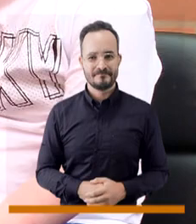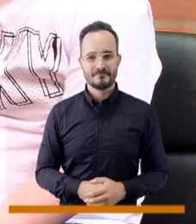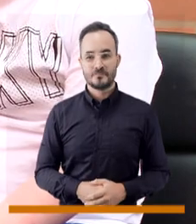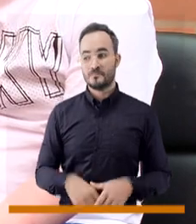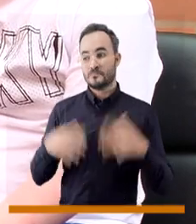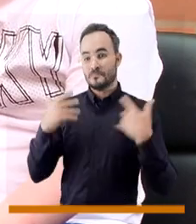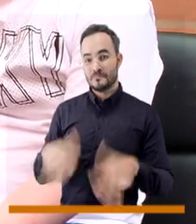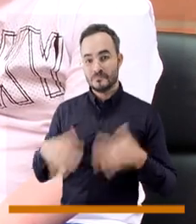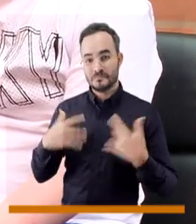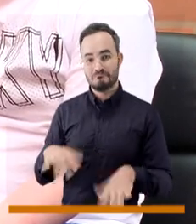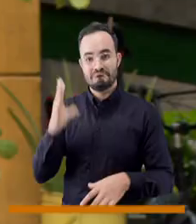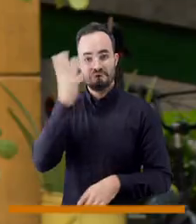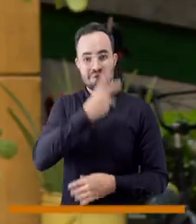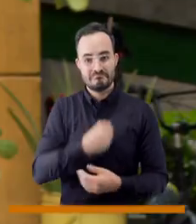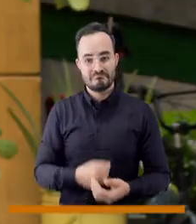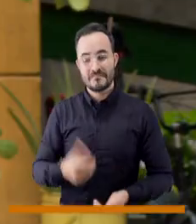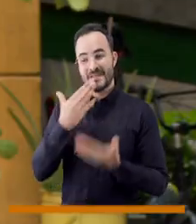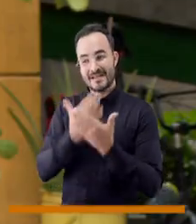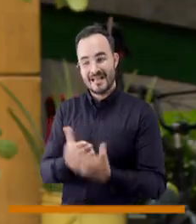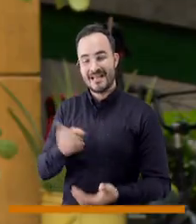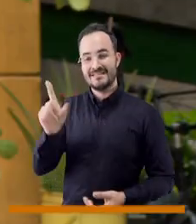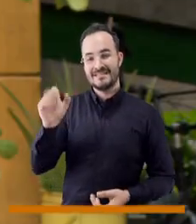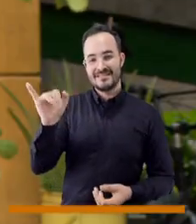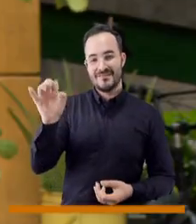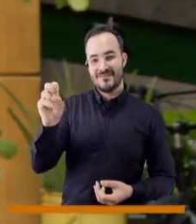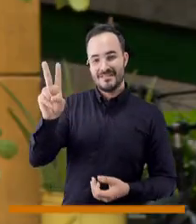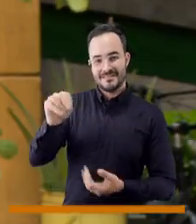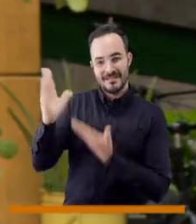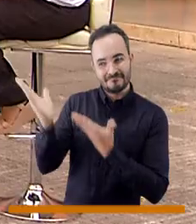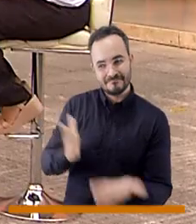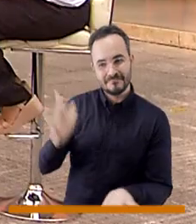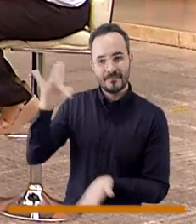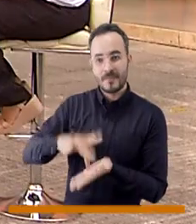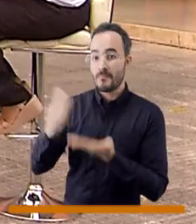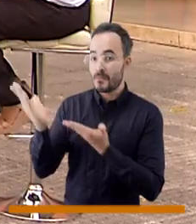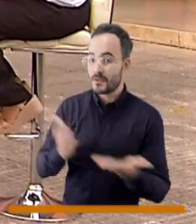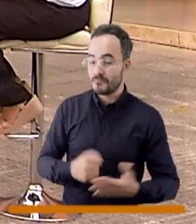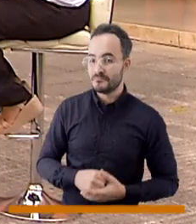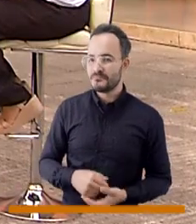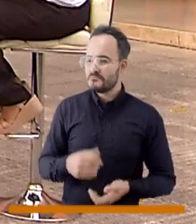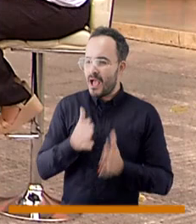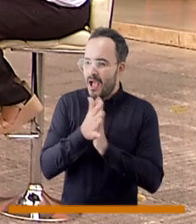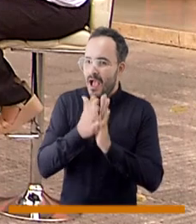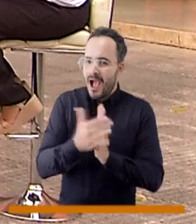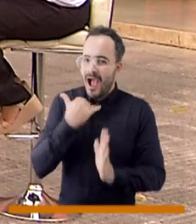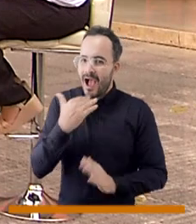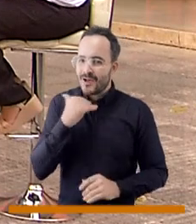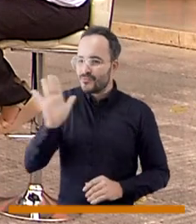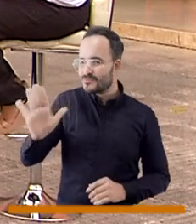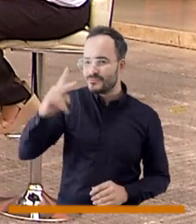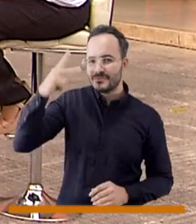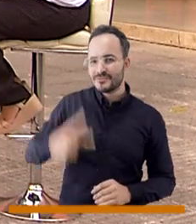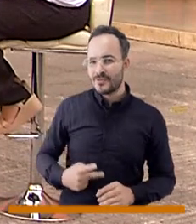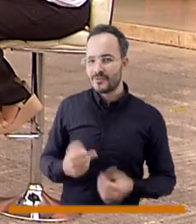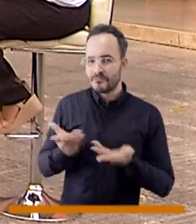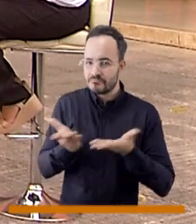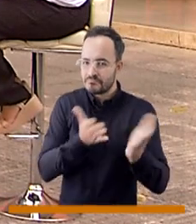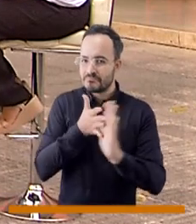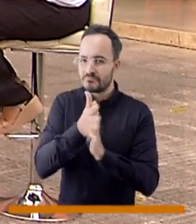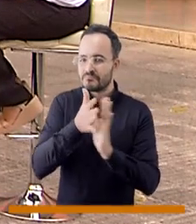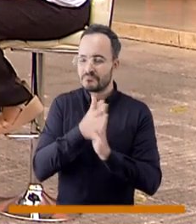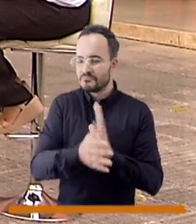Blended. Oiga, qué hermoso, pues Sebastián, gracias por acompañarnos, bienvenido, y cuéntanos un poco de